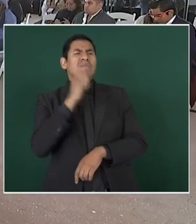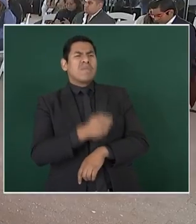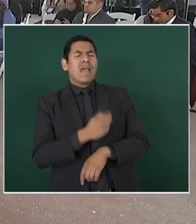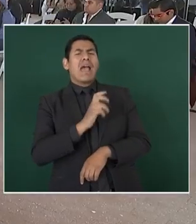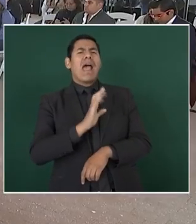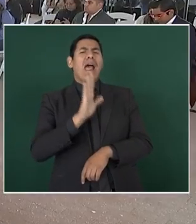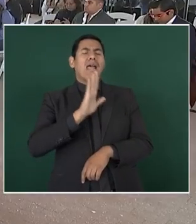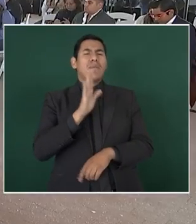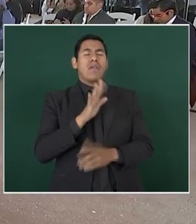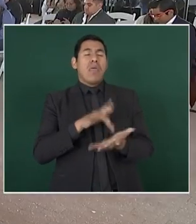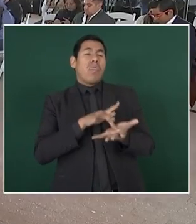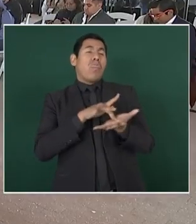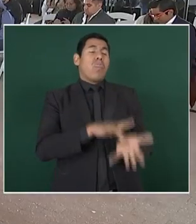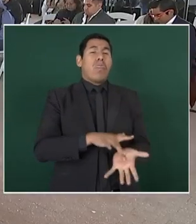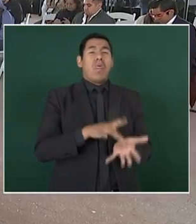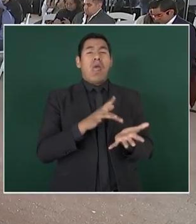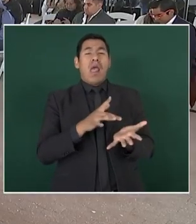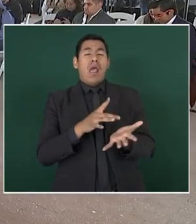sacando raja